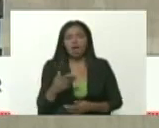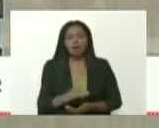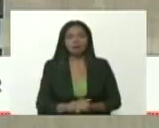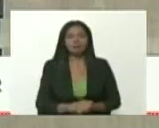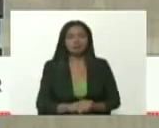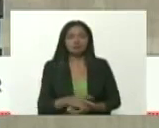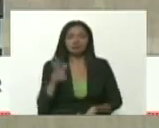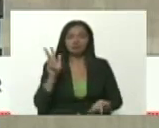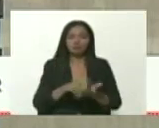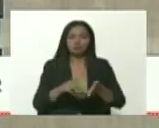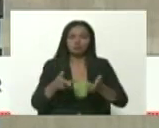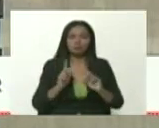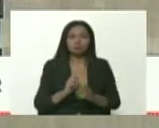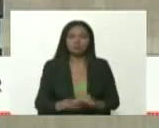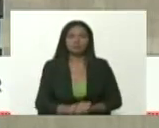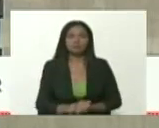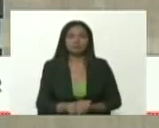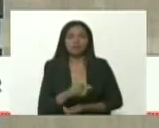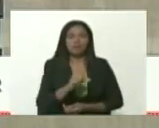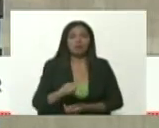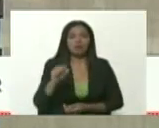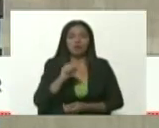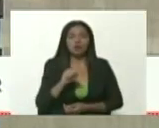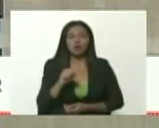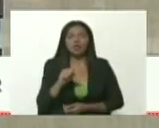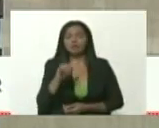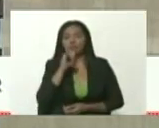cúmplase. Arroba Notipueblo,